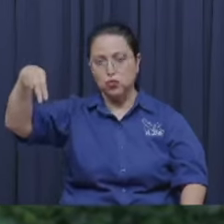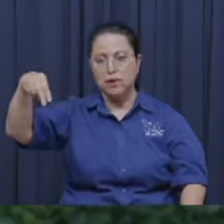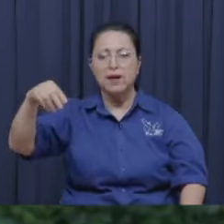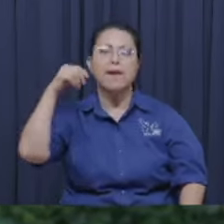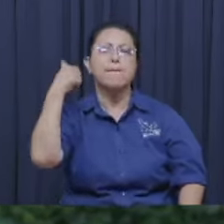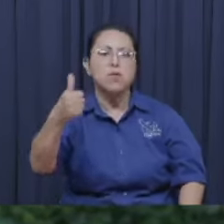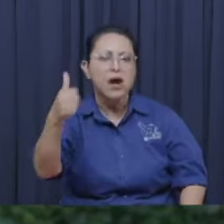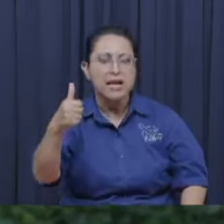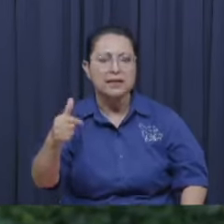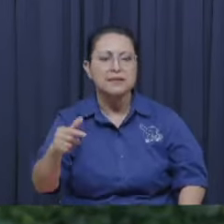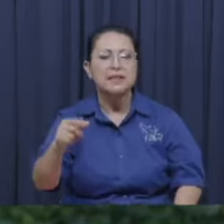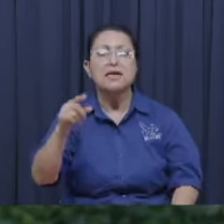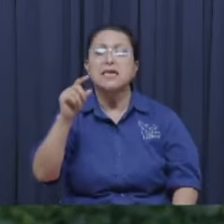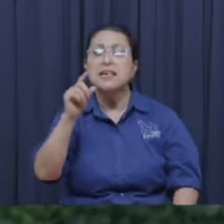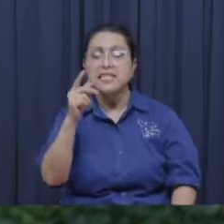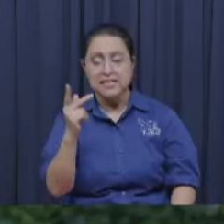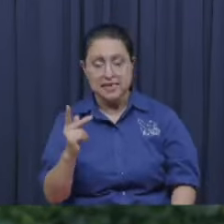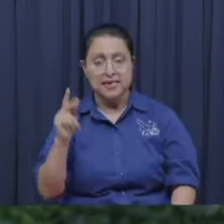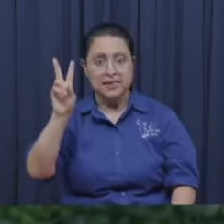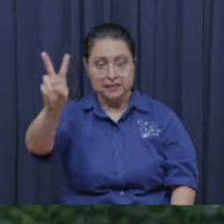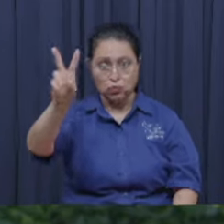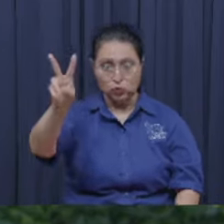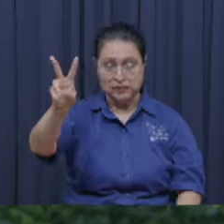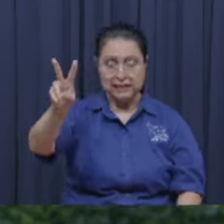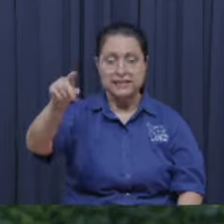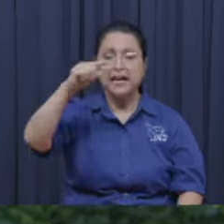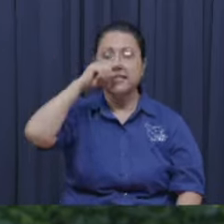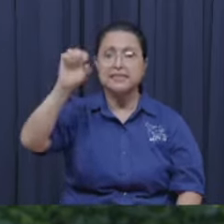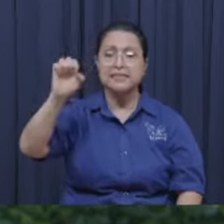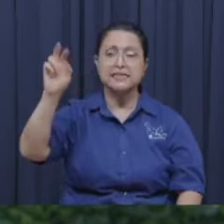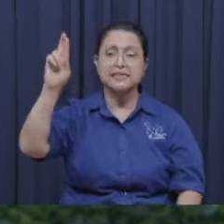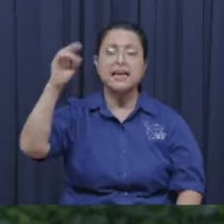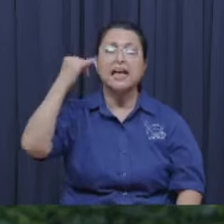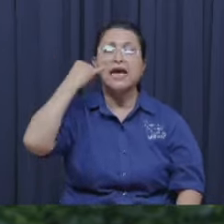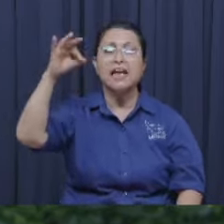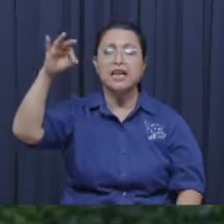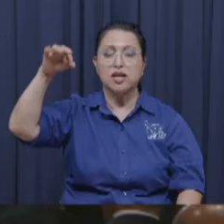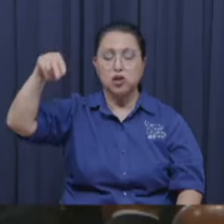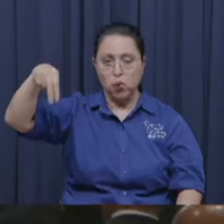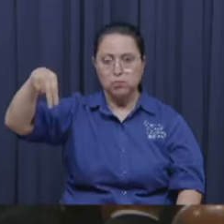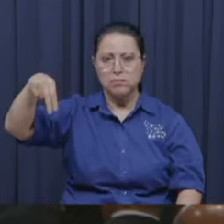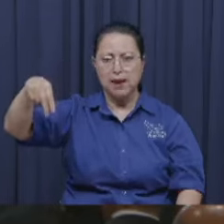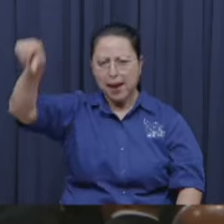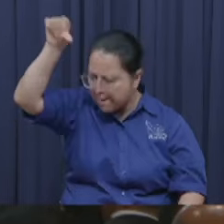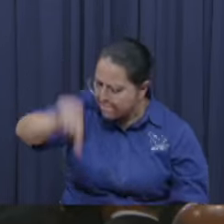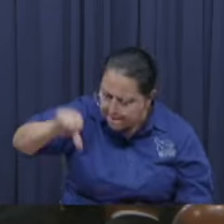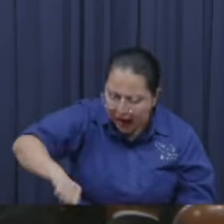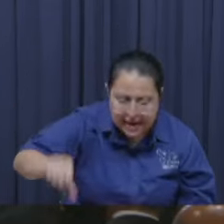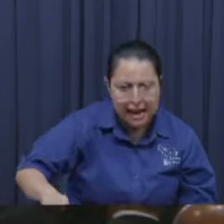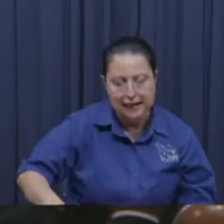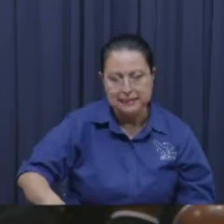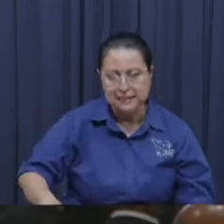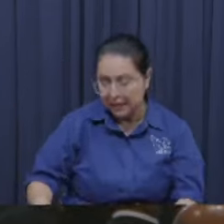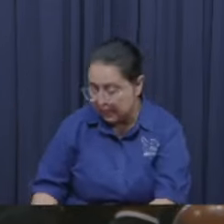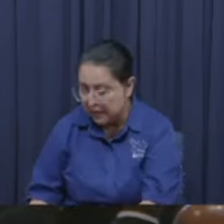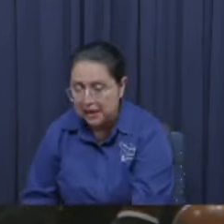terión, que son malas. La bestia que sube del abismo es una bestia